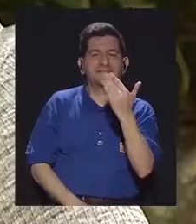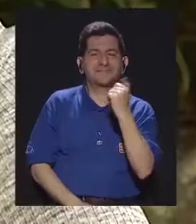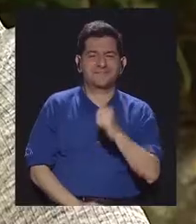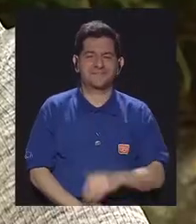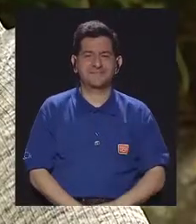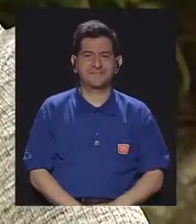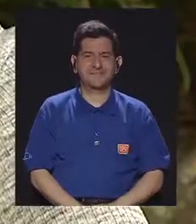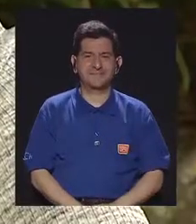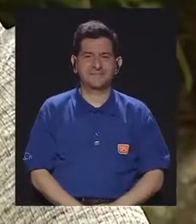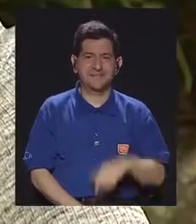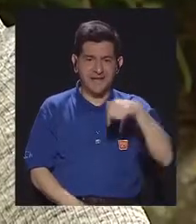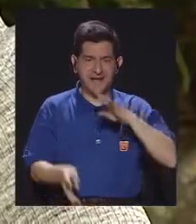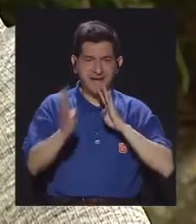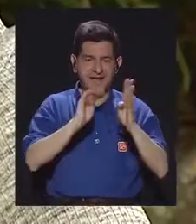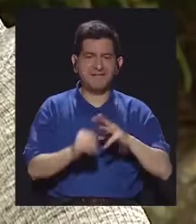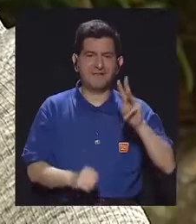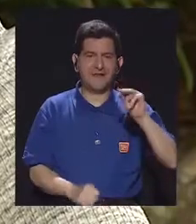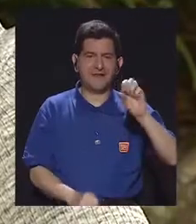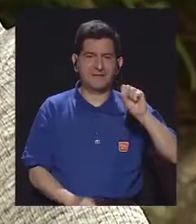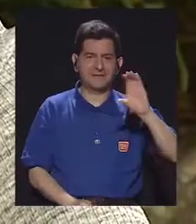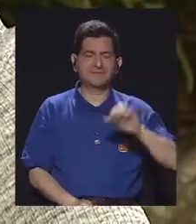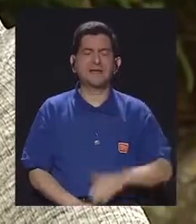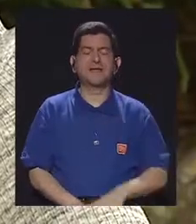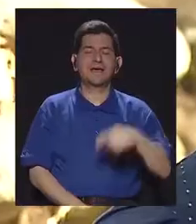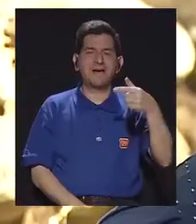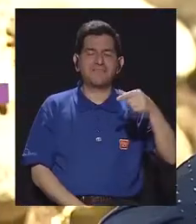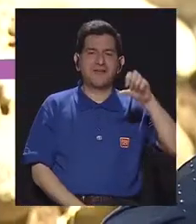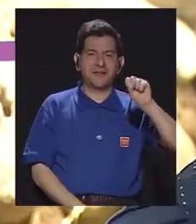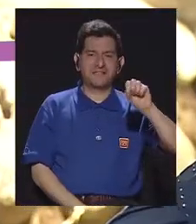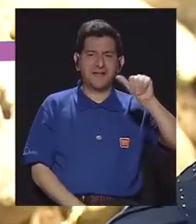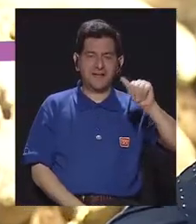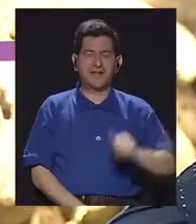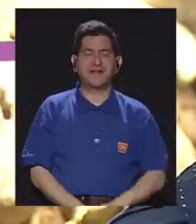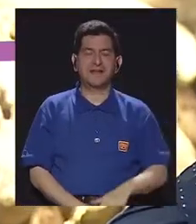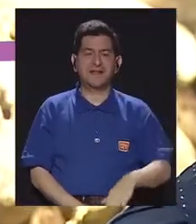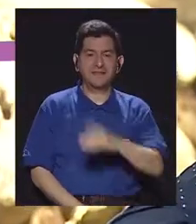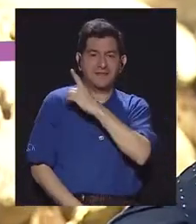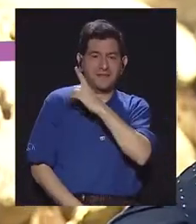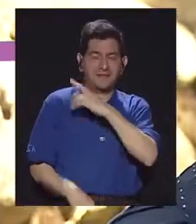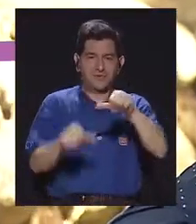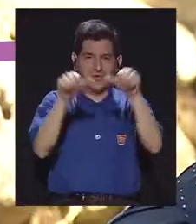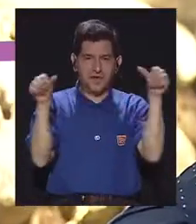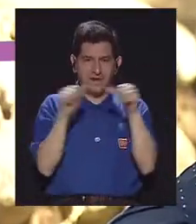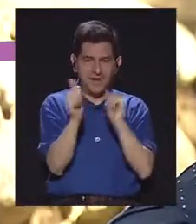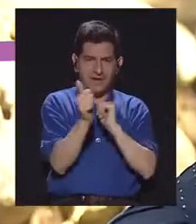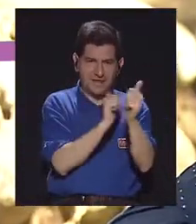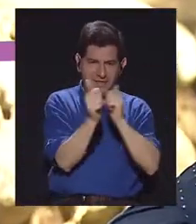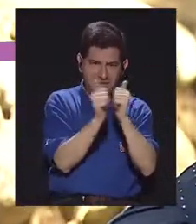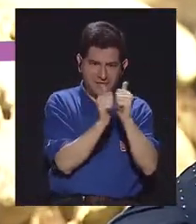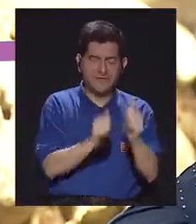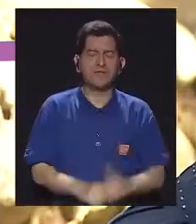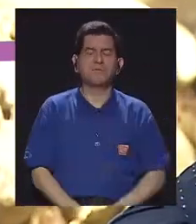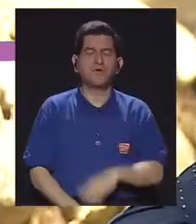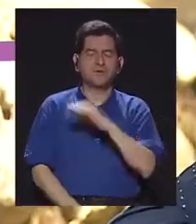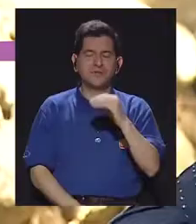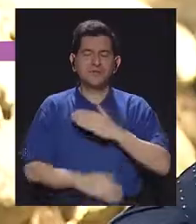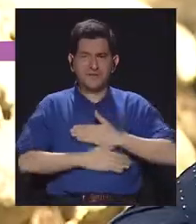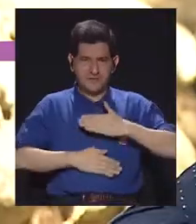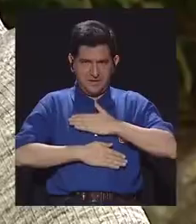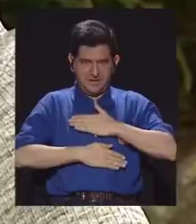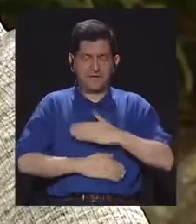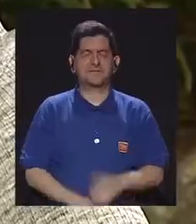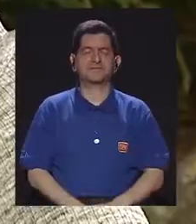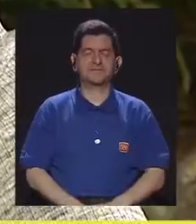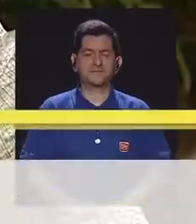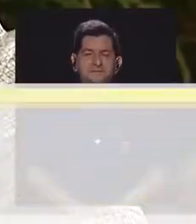gracias. Muchísimas gracias. Estuvimos conversando con la magistra Gabriela Shear Araya, directora del área del deporte del Instituto Costarricense del Deporte y la Recreación ICODER.